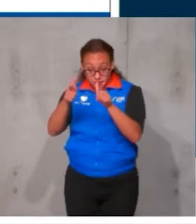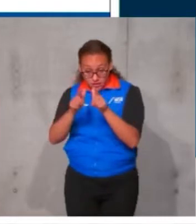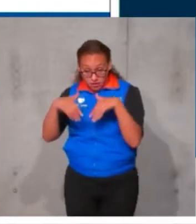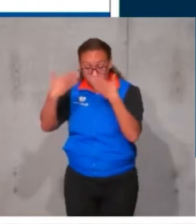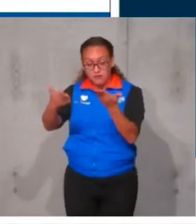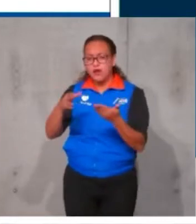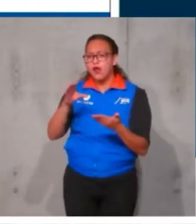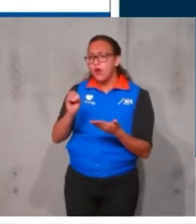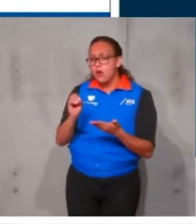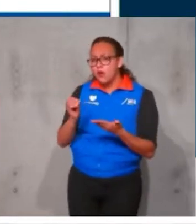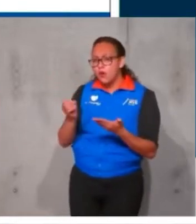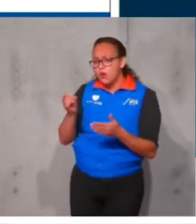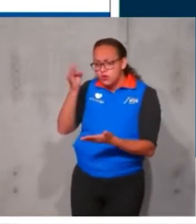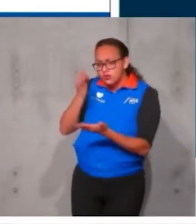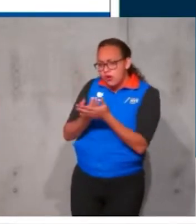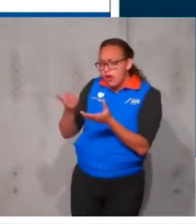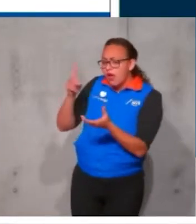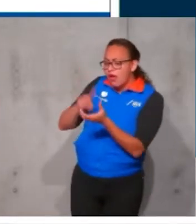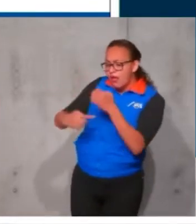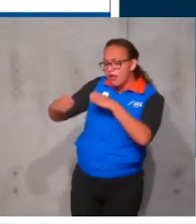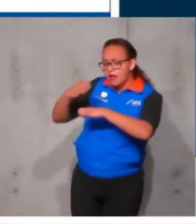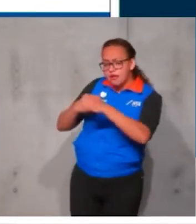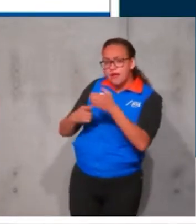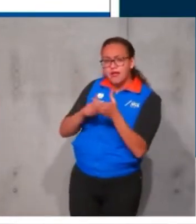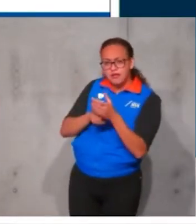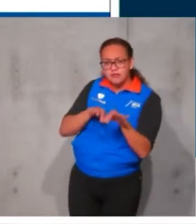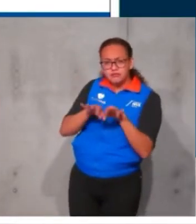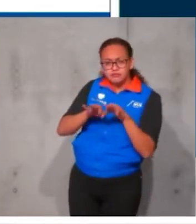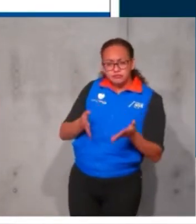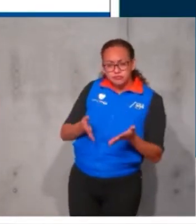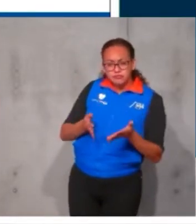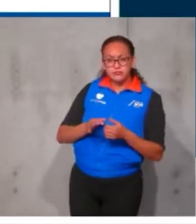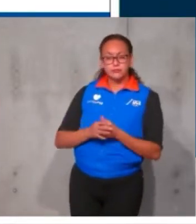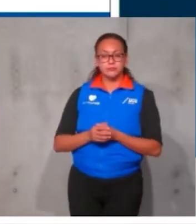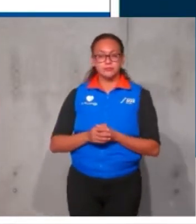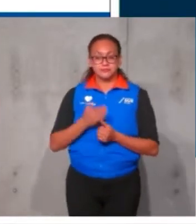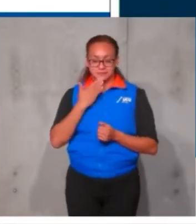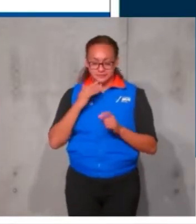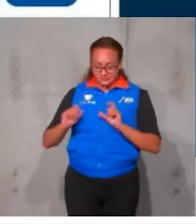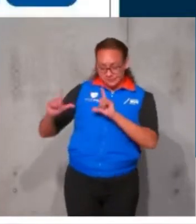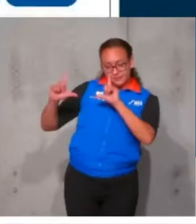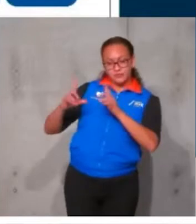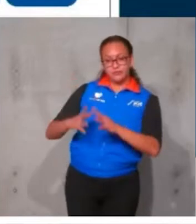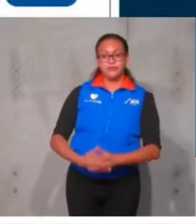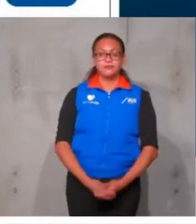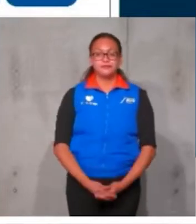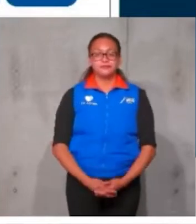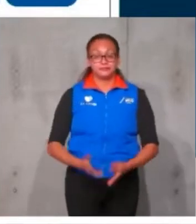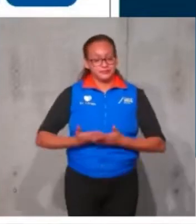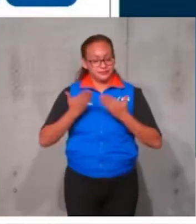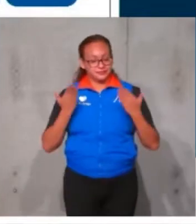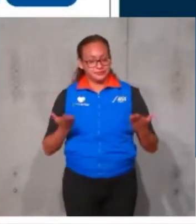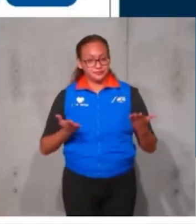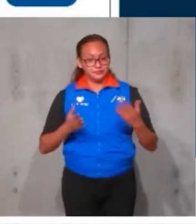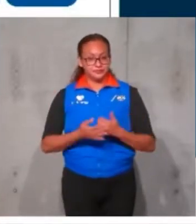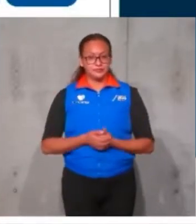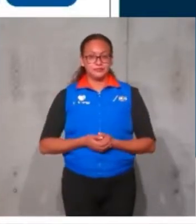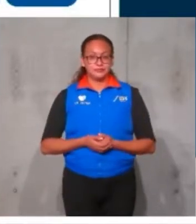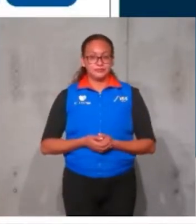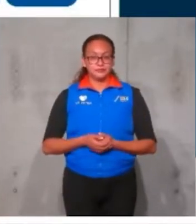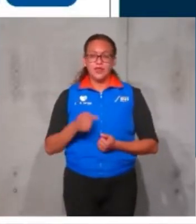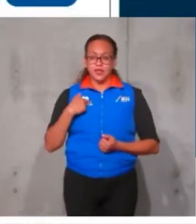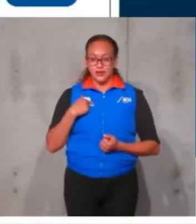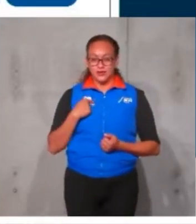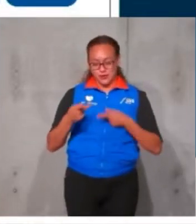el entorno, como también satisfacer las necesidades de nuestros grupos de interés. Siguiente, por favor. Entonces,